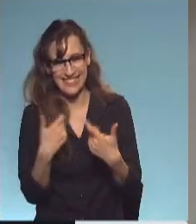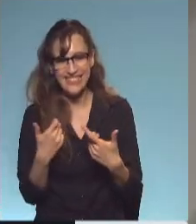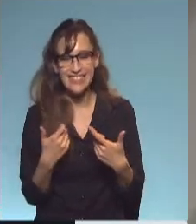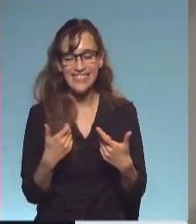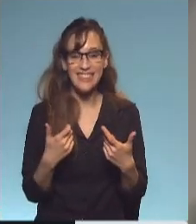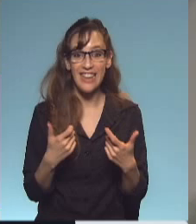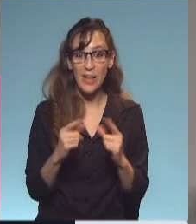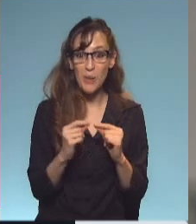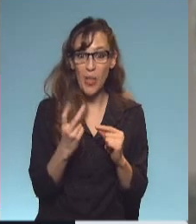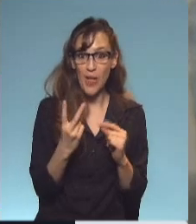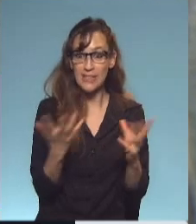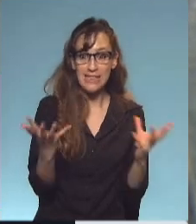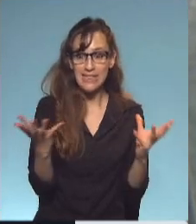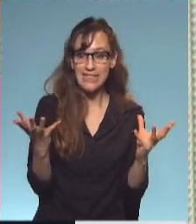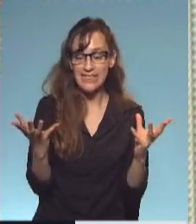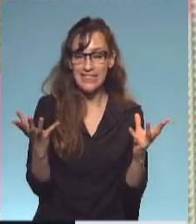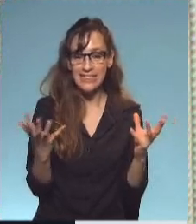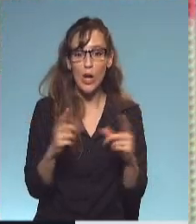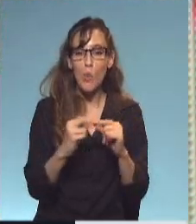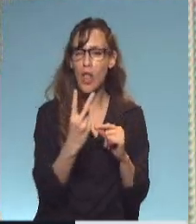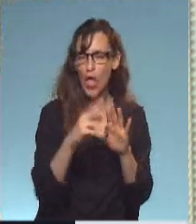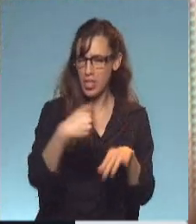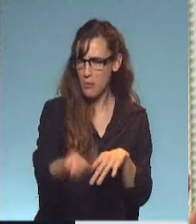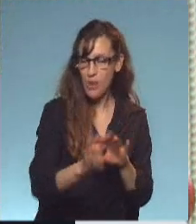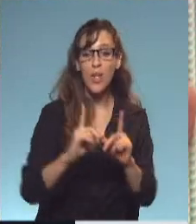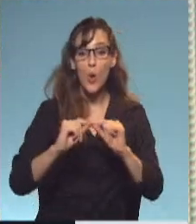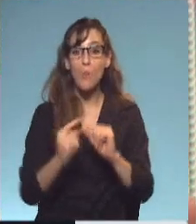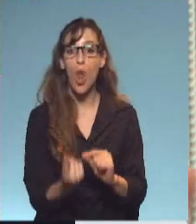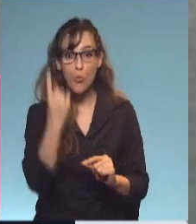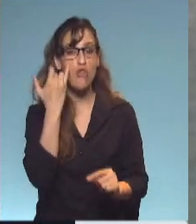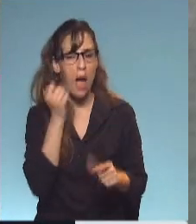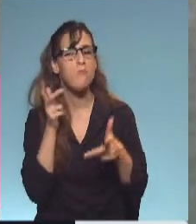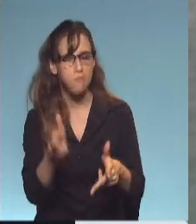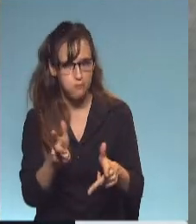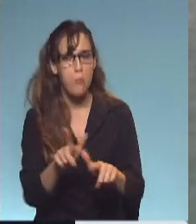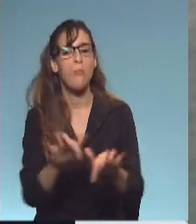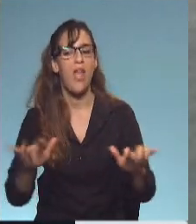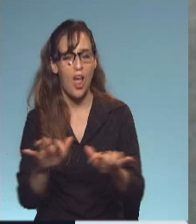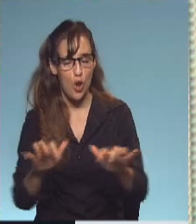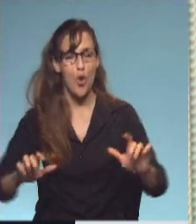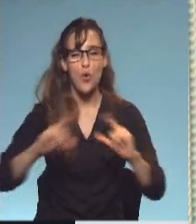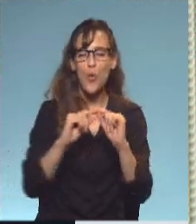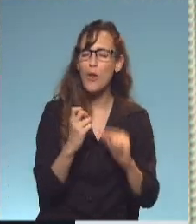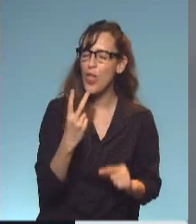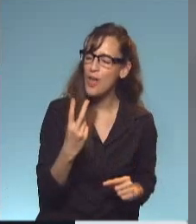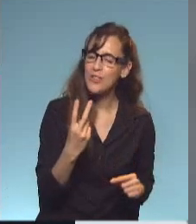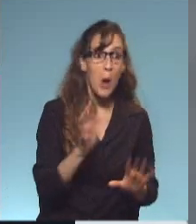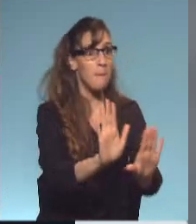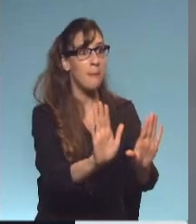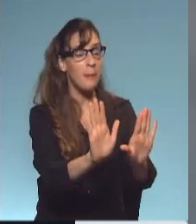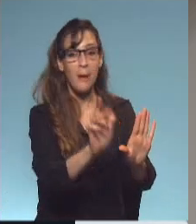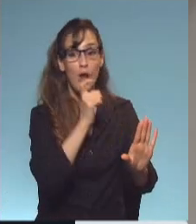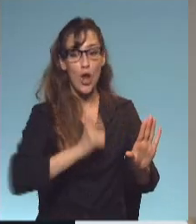está todo armado. Número 2, la dejo para el final, esperen. La número 1 ya la dije, y es piano, y la número 2... ¡No me lo conteste